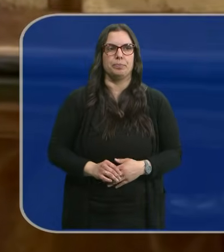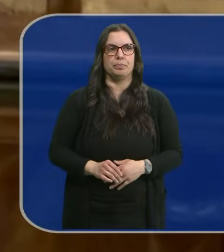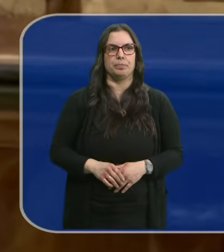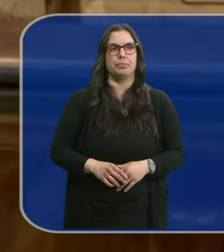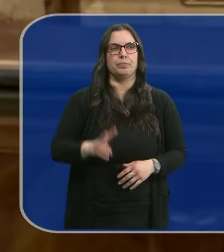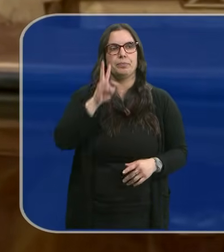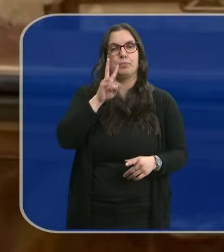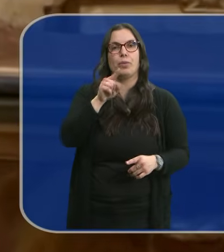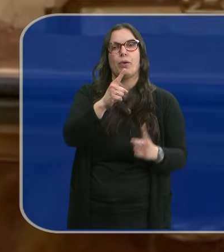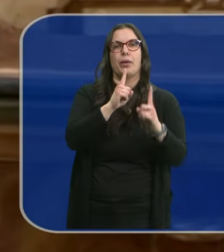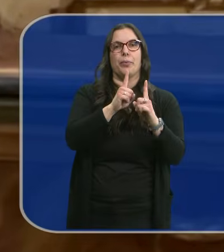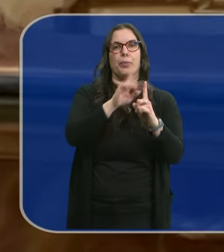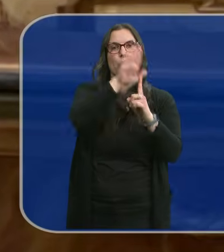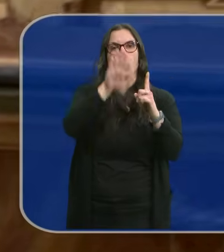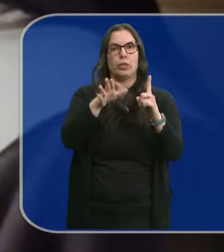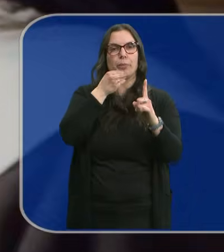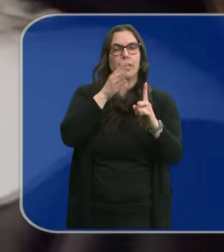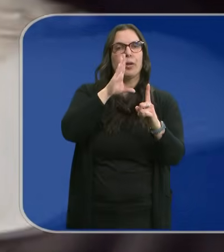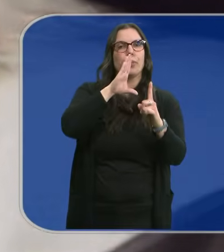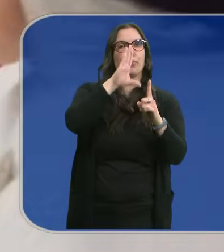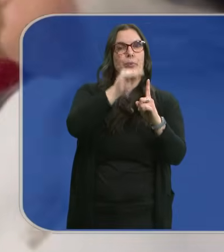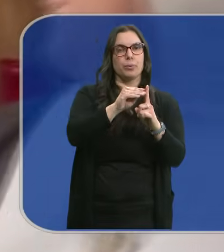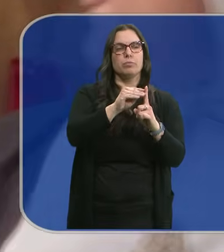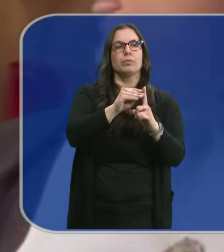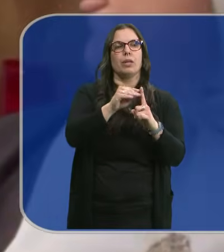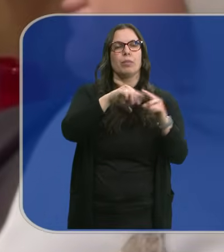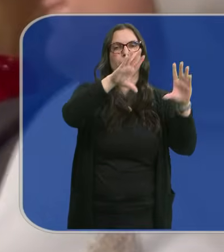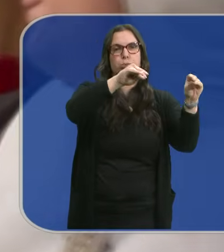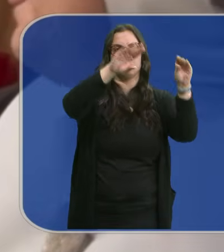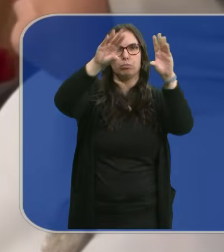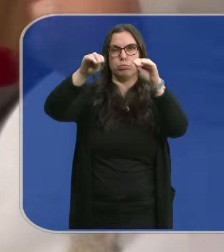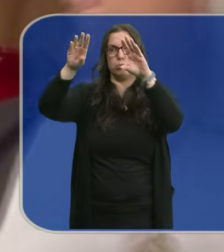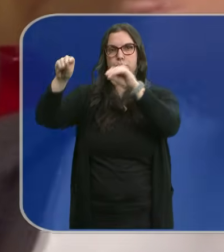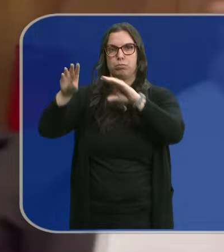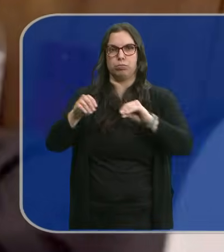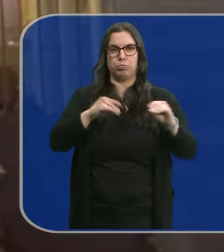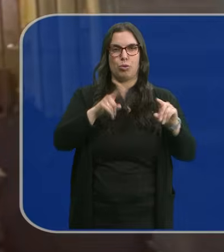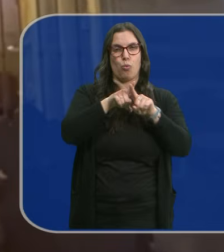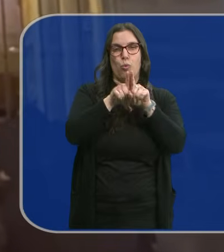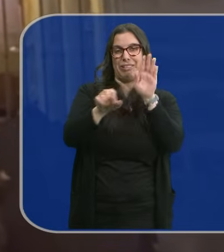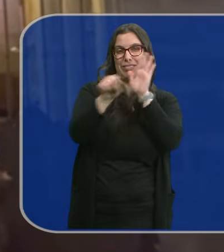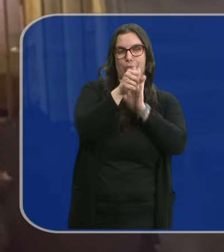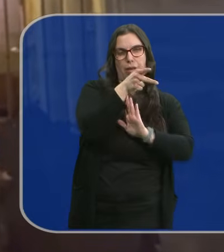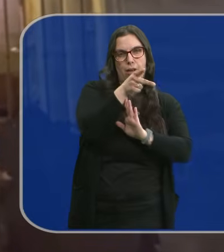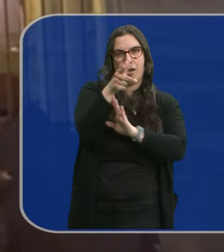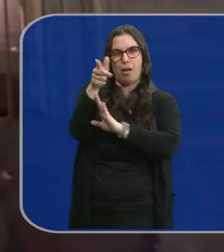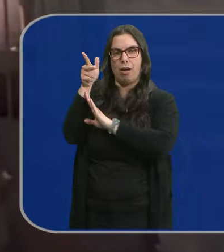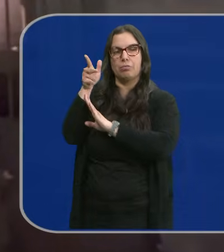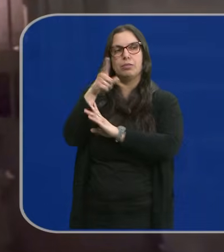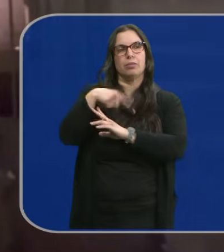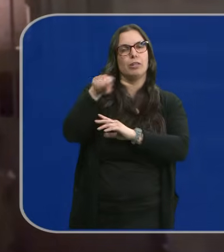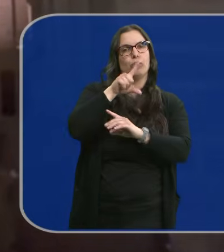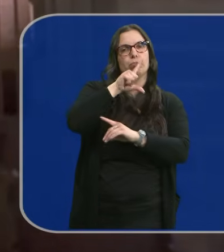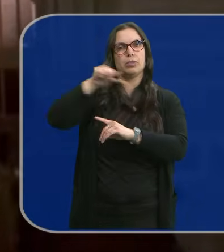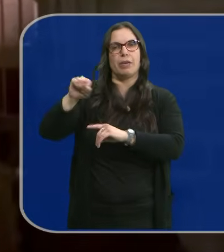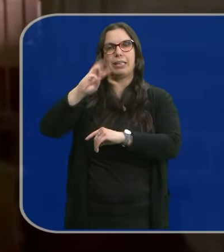Apagando de forma simbólica la última vela del altar y una a una las luces del convento, las 3 exmonjas que estos días han recogido el cenobio lo abandonaban a